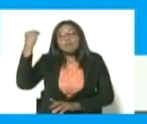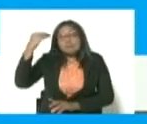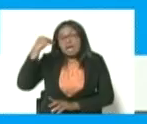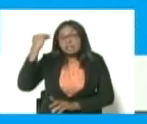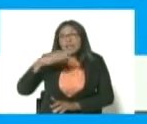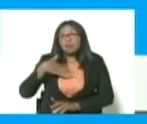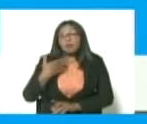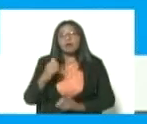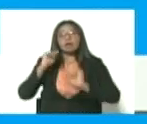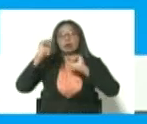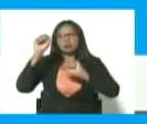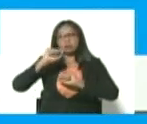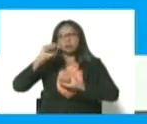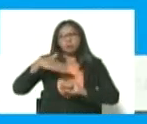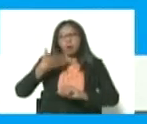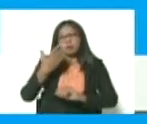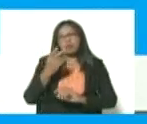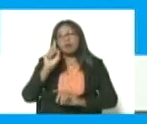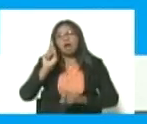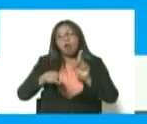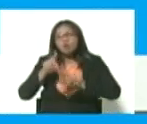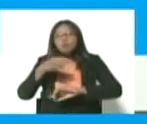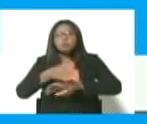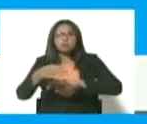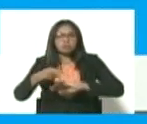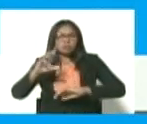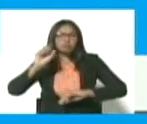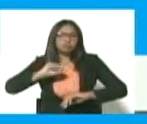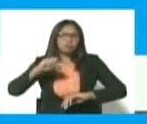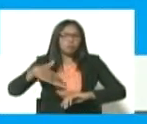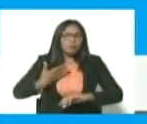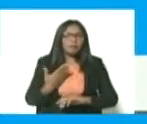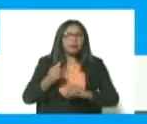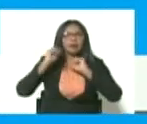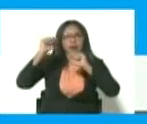ganar algunos estados y algunos municipios. Claro que sí, lo pueden ganar.